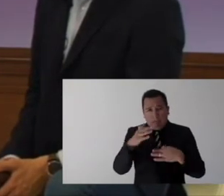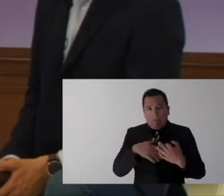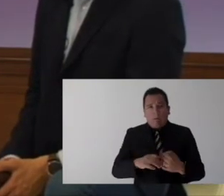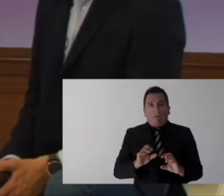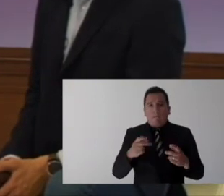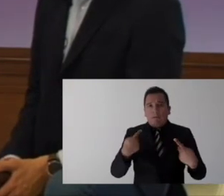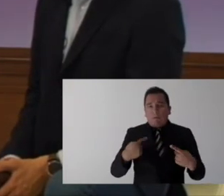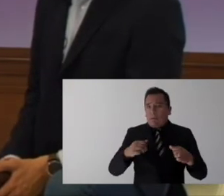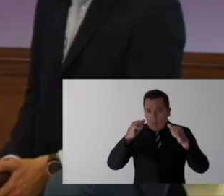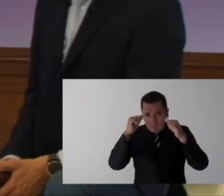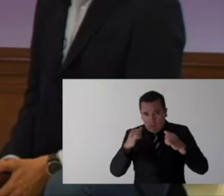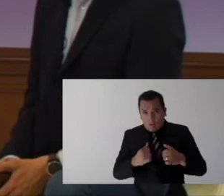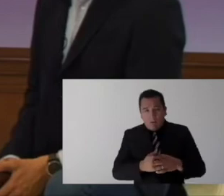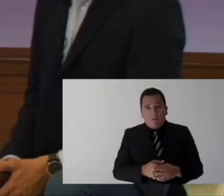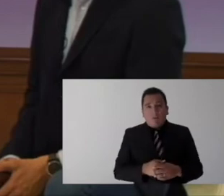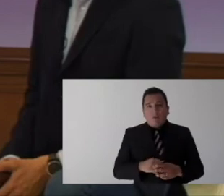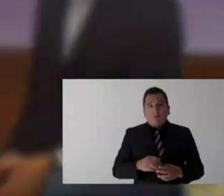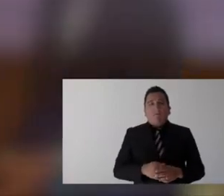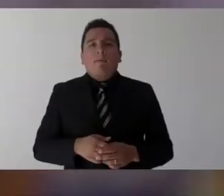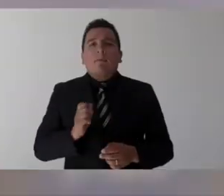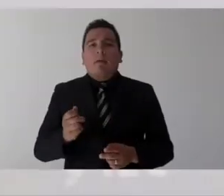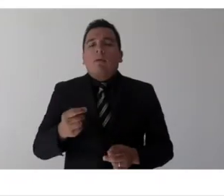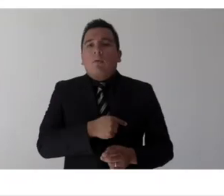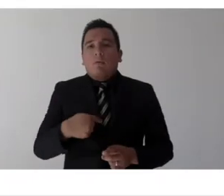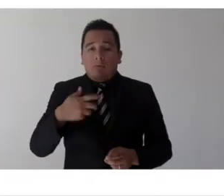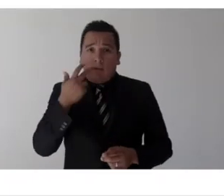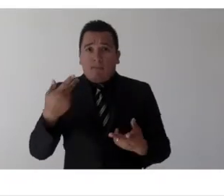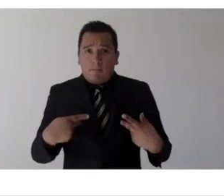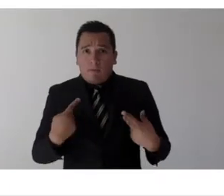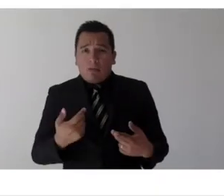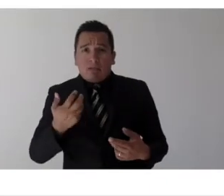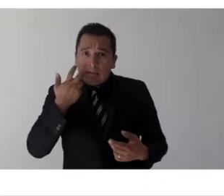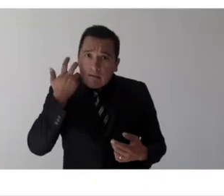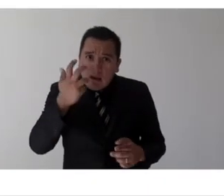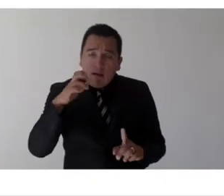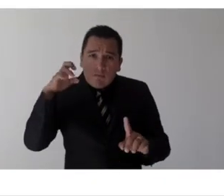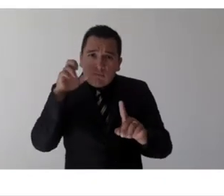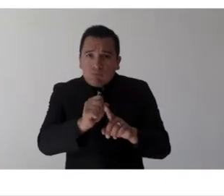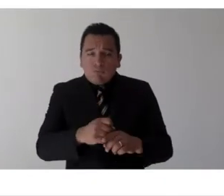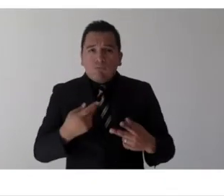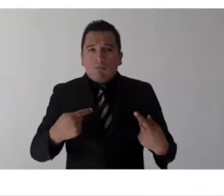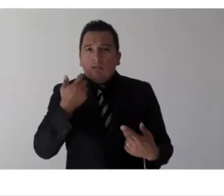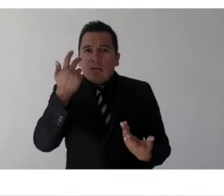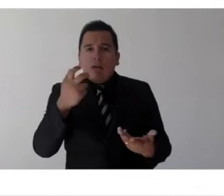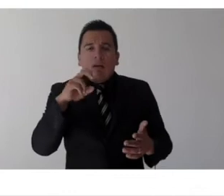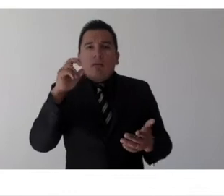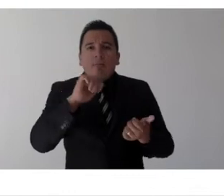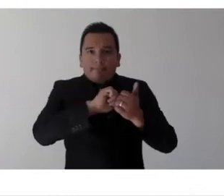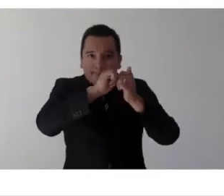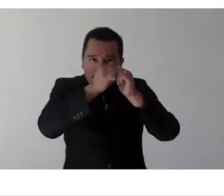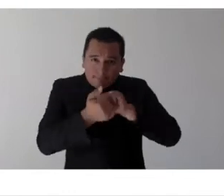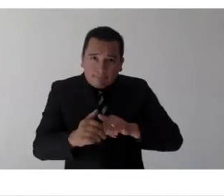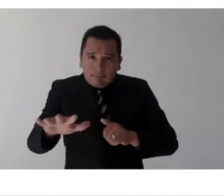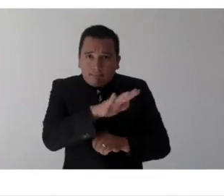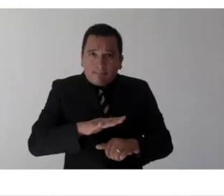Lo primero es, lo que buscamos son personas motivadas que quieran hacer un cambio en su comunidad y que hayan